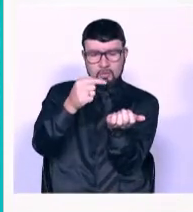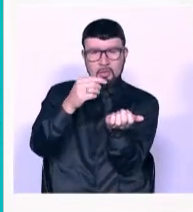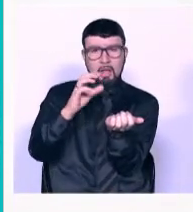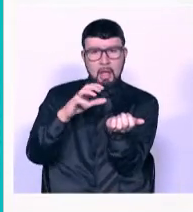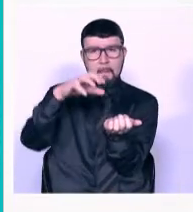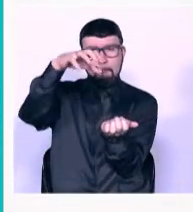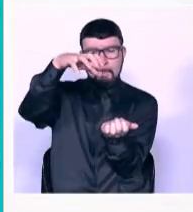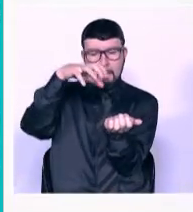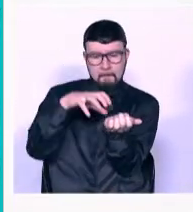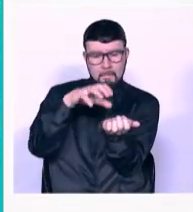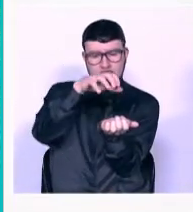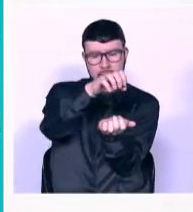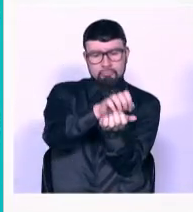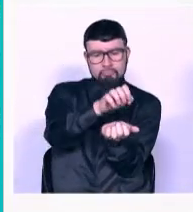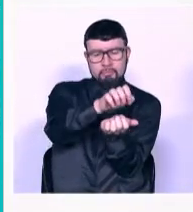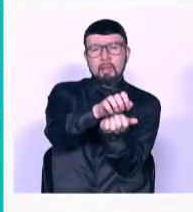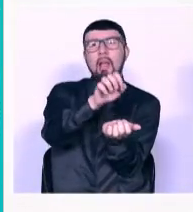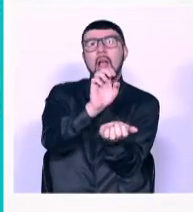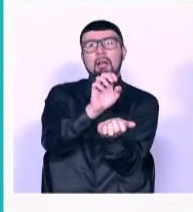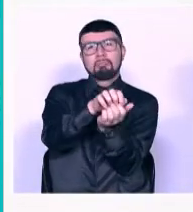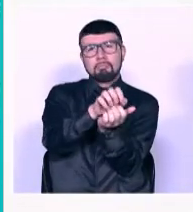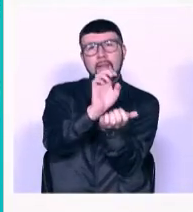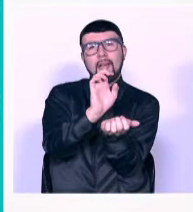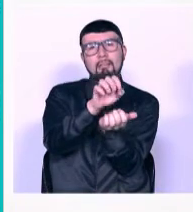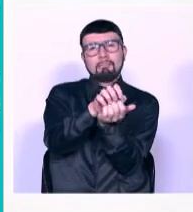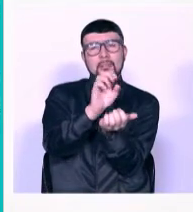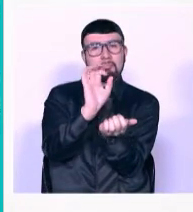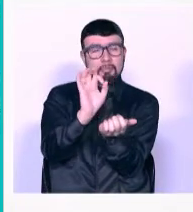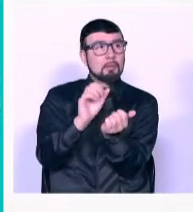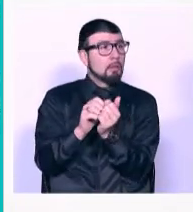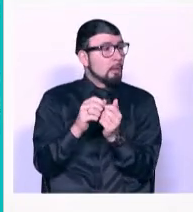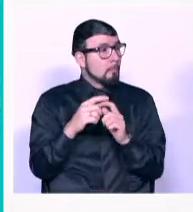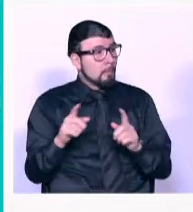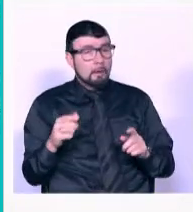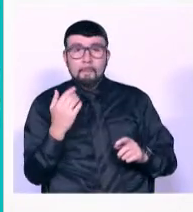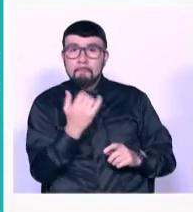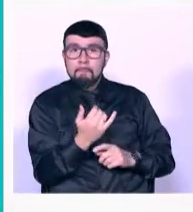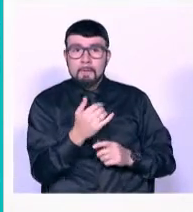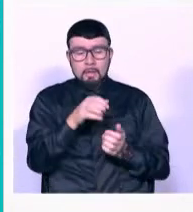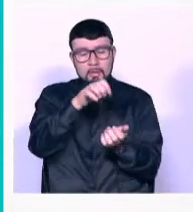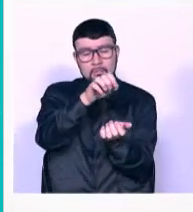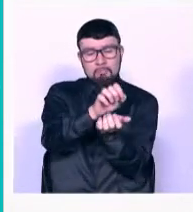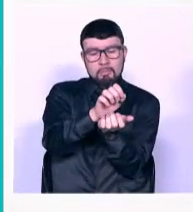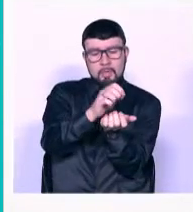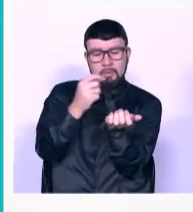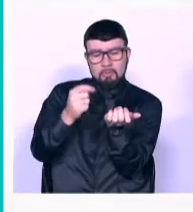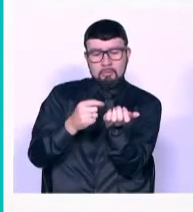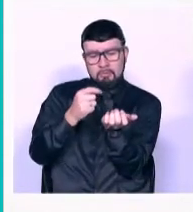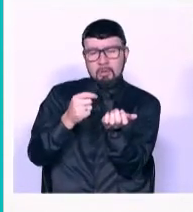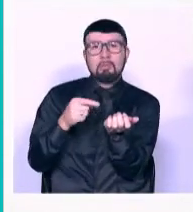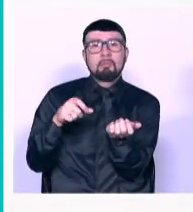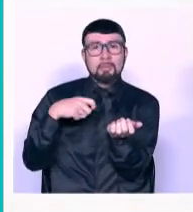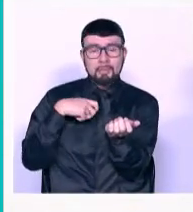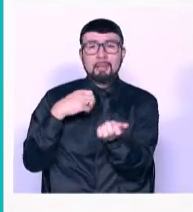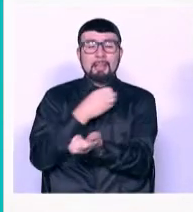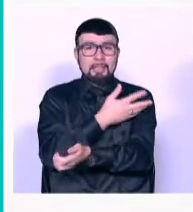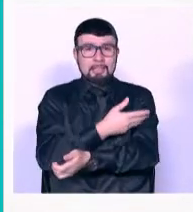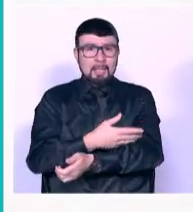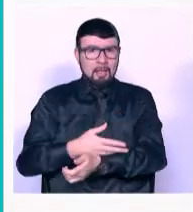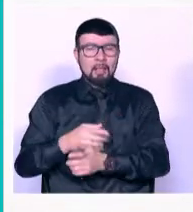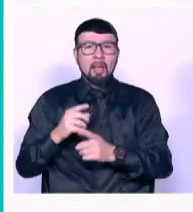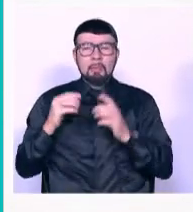por detrás el tejido retrodiscal. El tejido retrodiscal está altamente vascularizado e